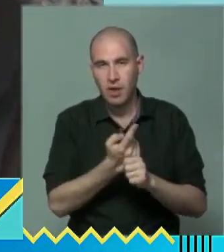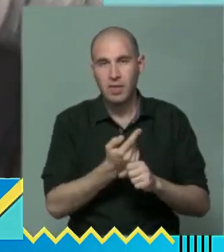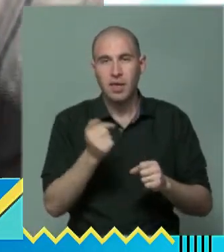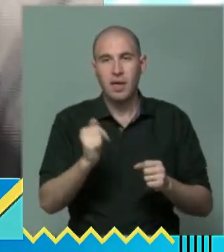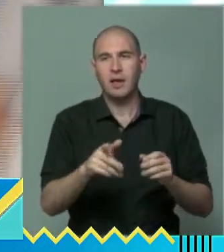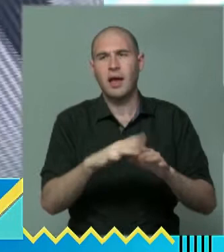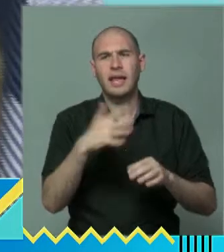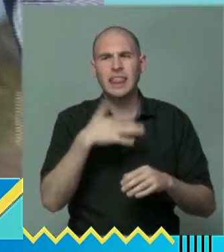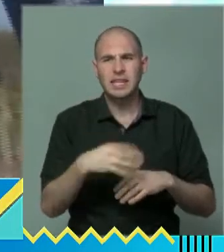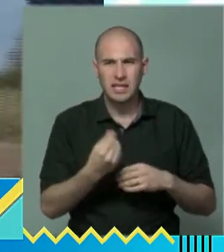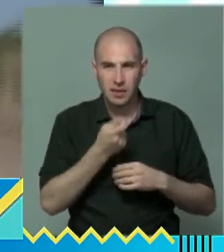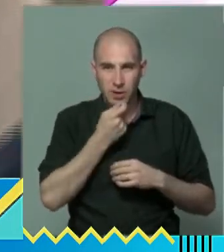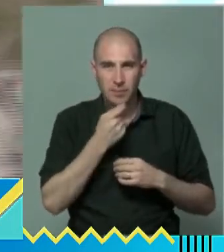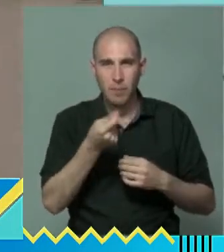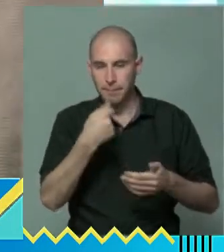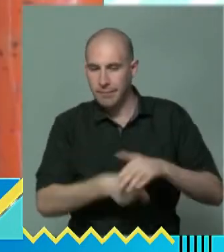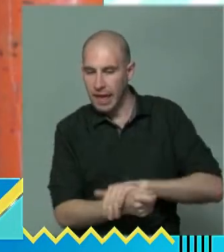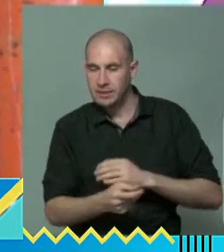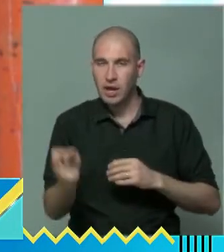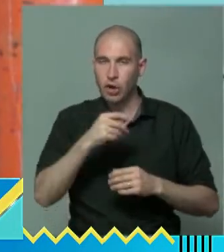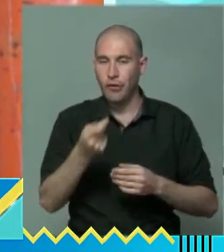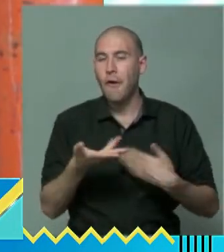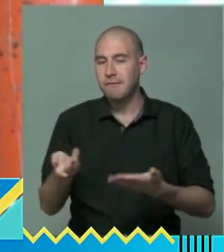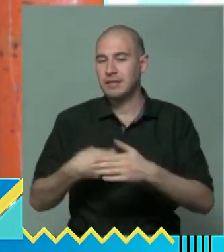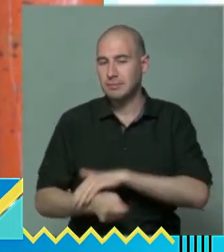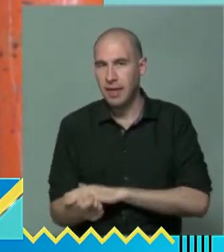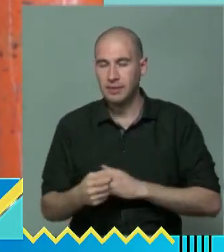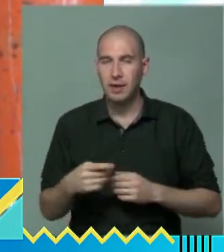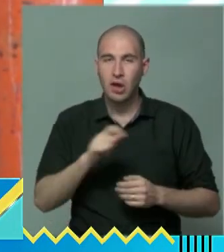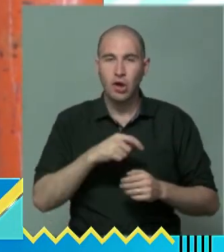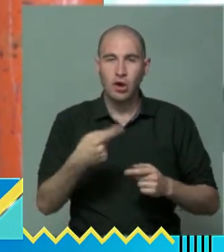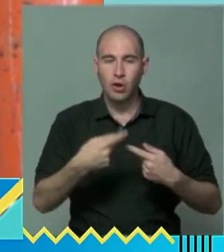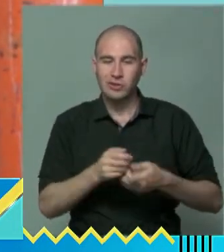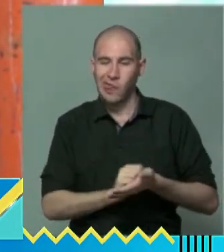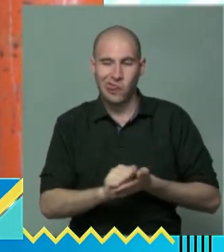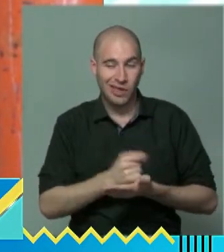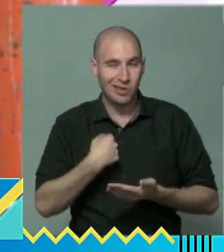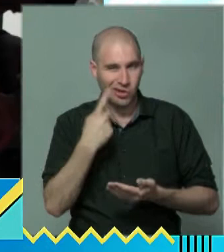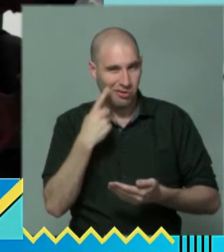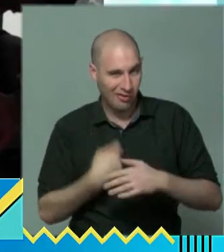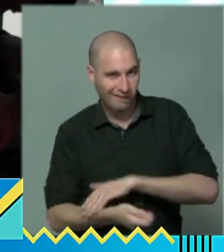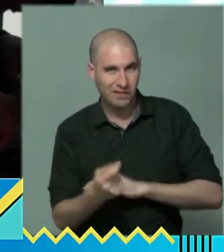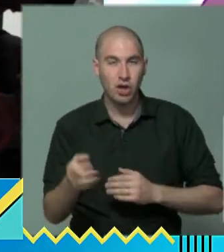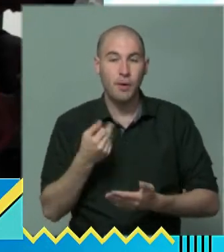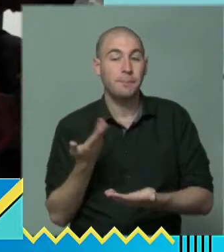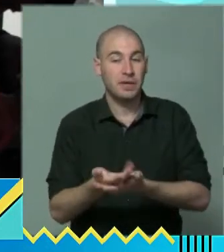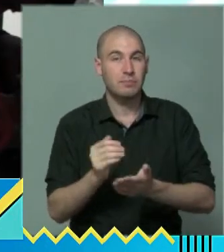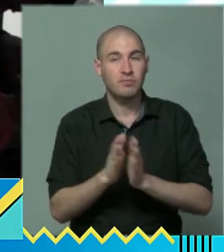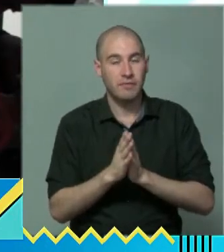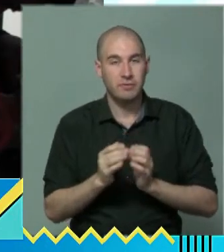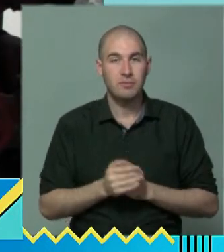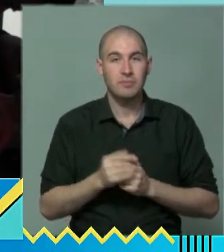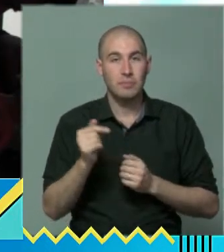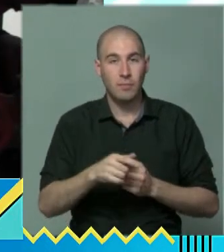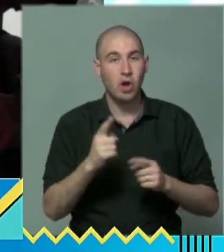bien al llano, que es el pedir coima o ofrecer coima o hacer un tráfico de influencia porque conozco a alguien, o pedirte que me haga